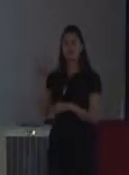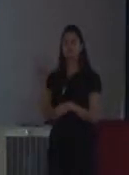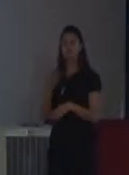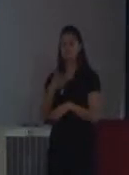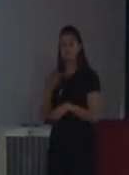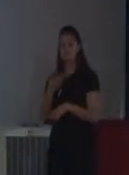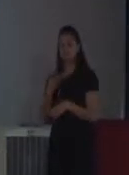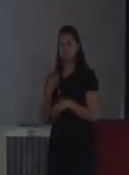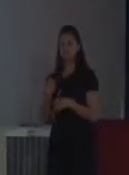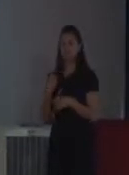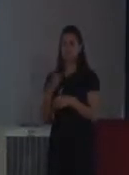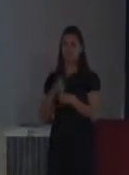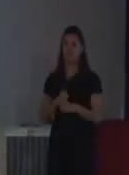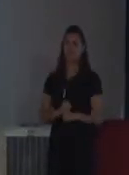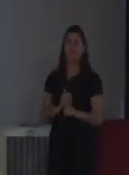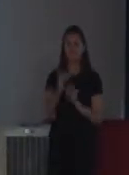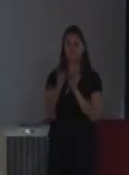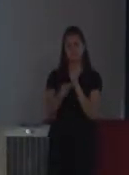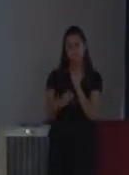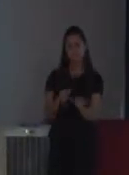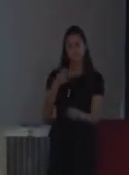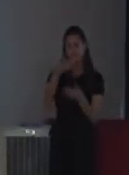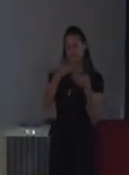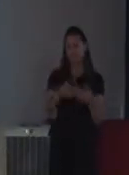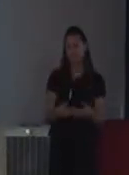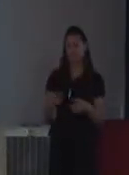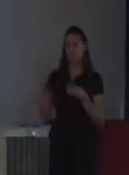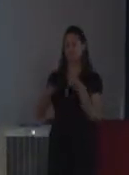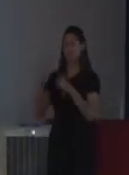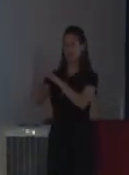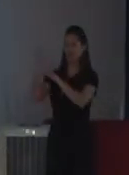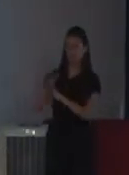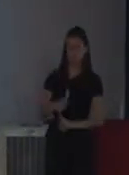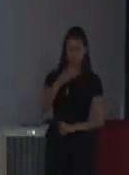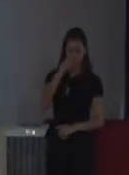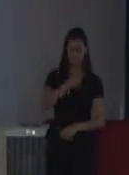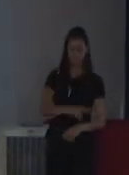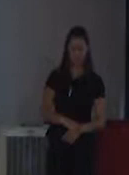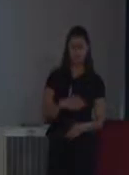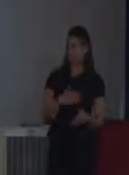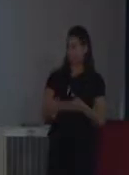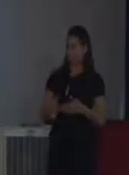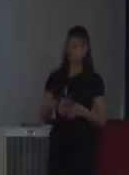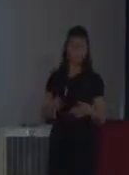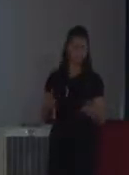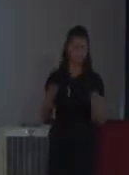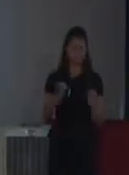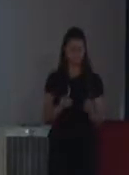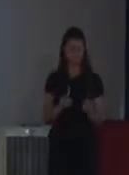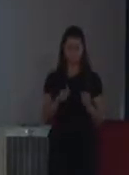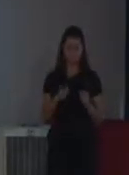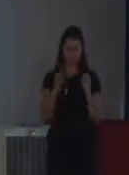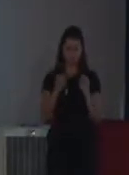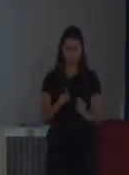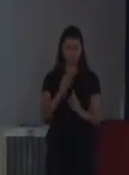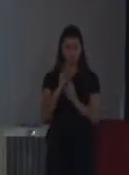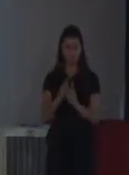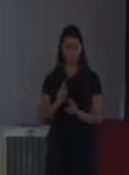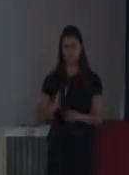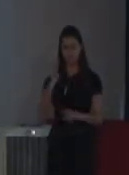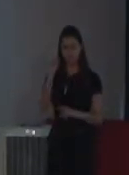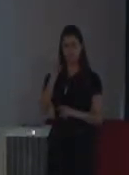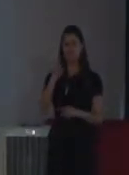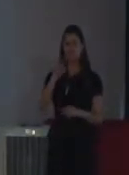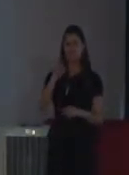por ejemplo, cuidadoras, que enfrentando cualquier cantidad de discriminación frente a sus hijos, los posicionan, ¿no?, como sujetos políticos. Sandra,